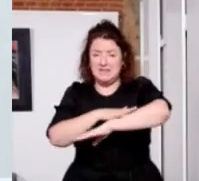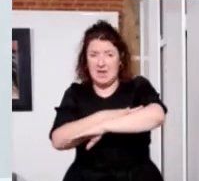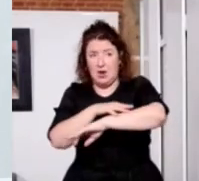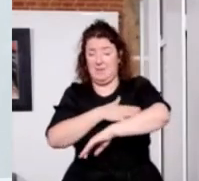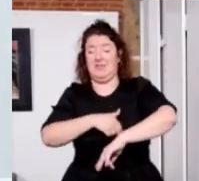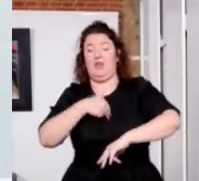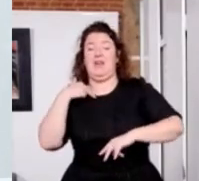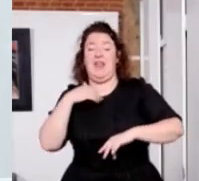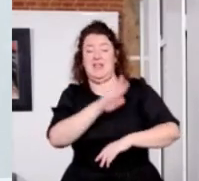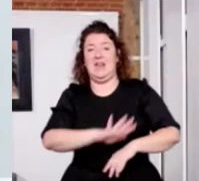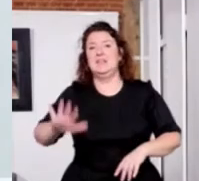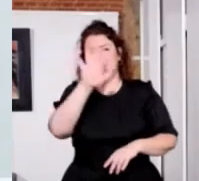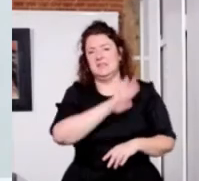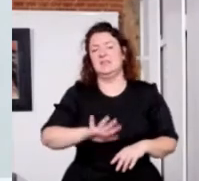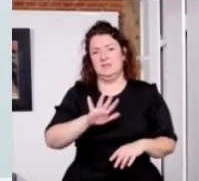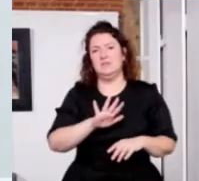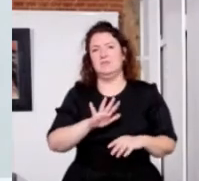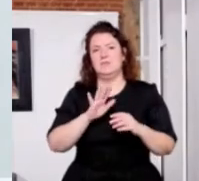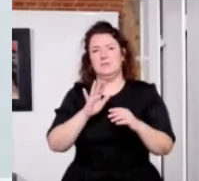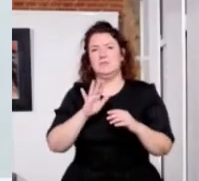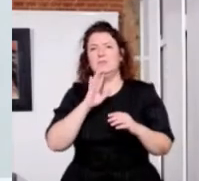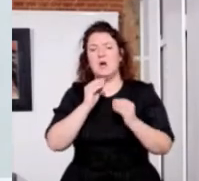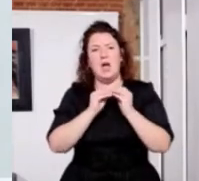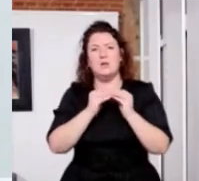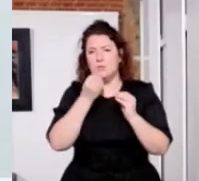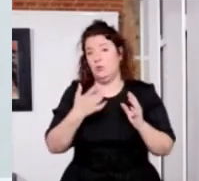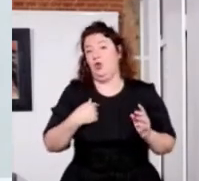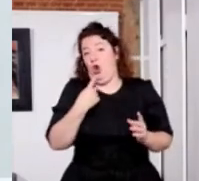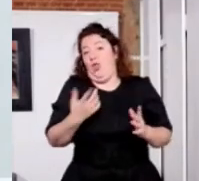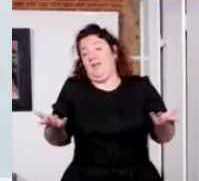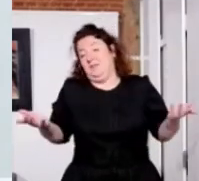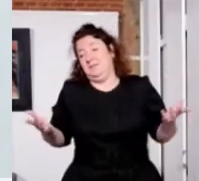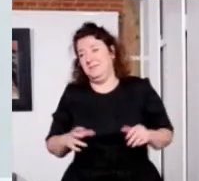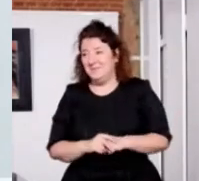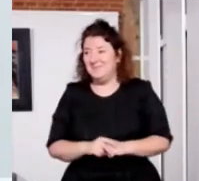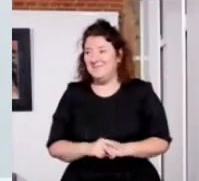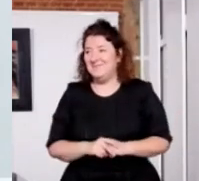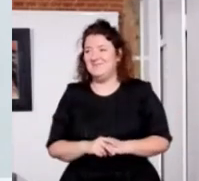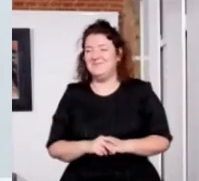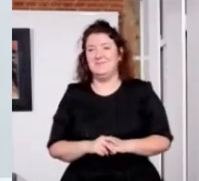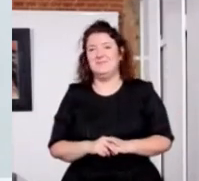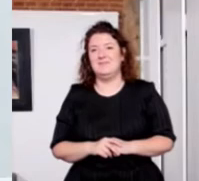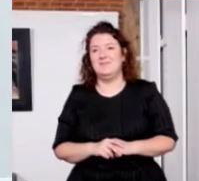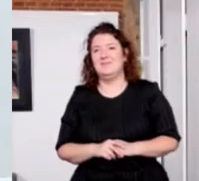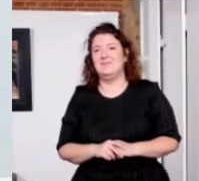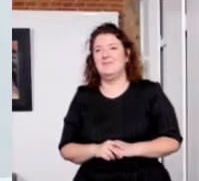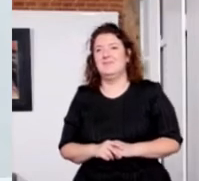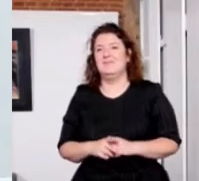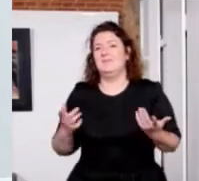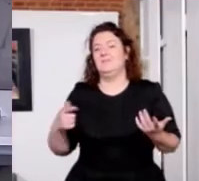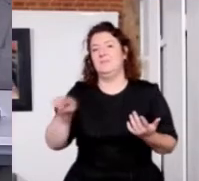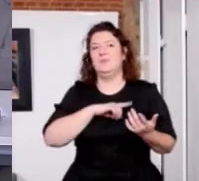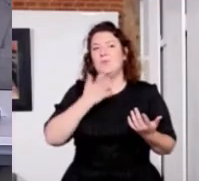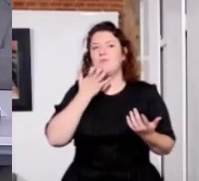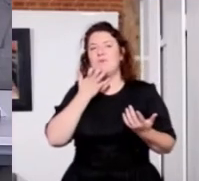General del Estado, hace muy bien, claro, cómo no lo voy a decir yo, hace muy bien en que hagáis esta apuesta, ¿no?,